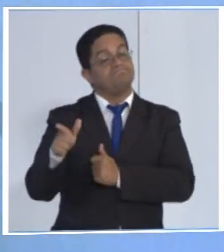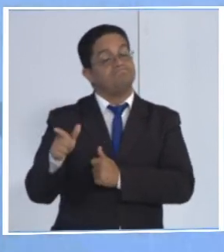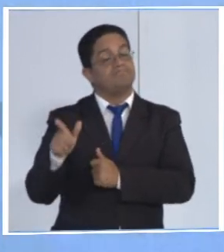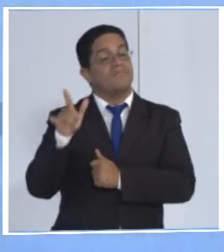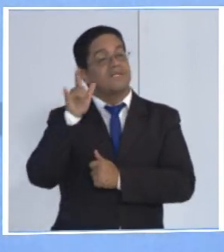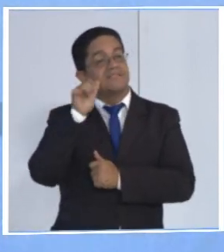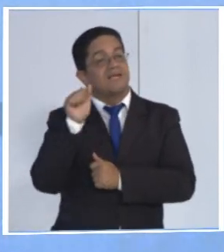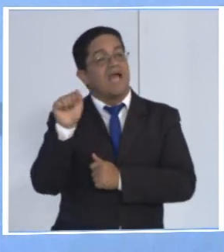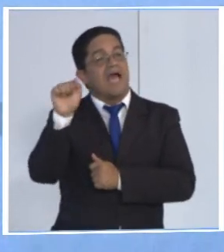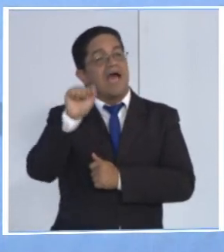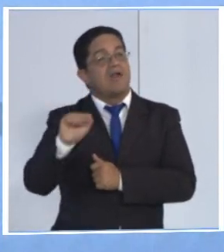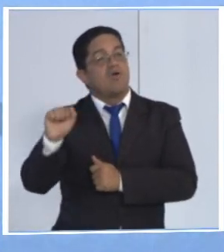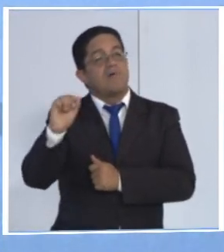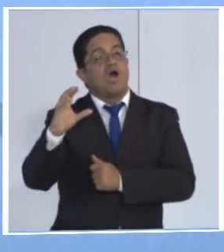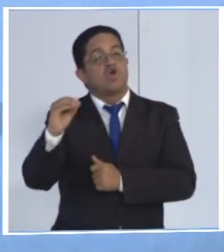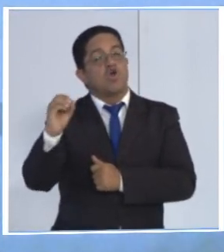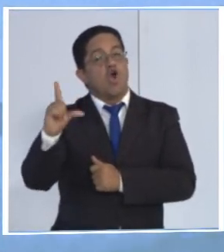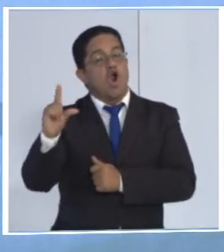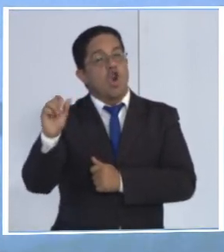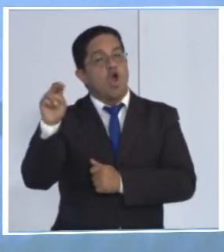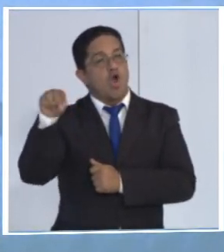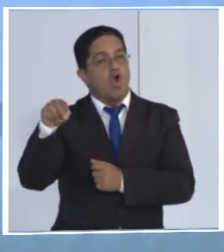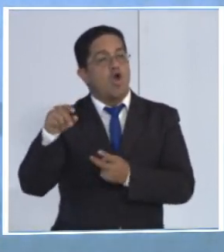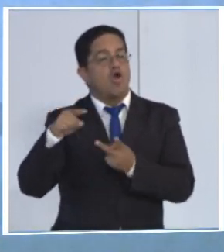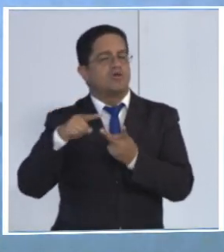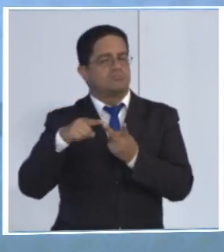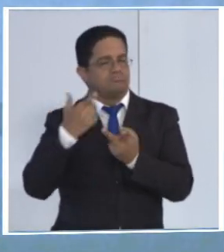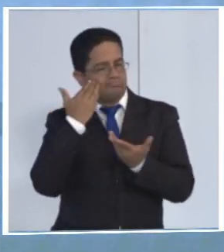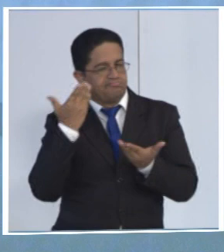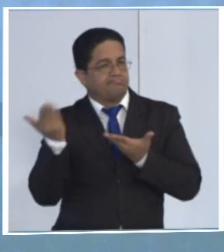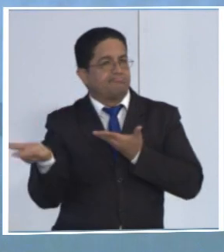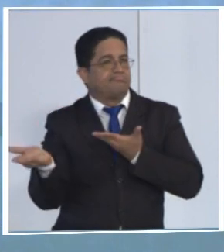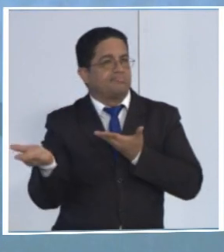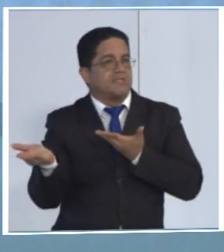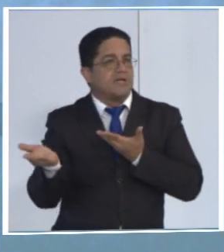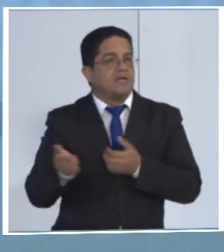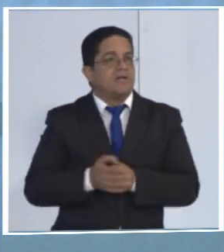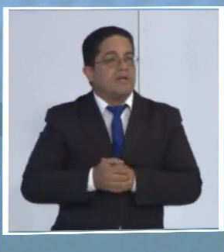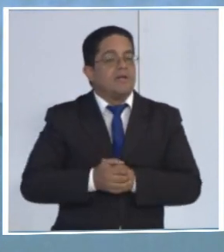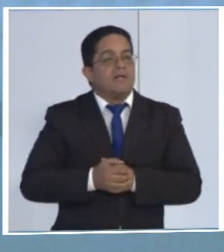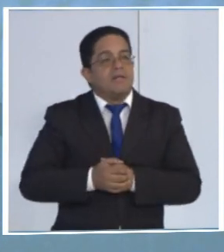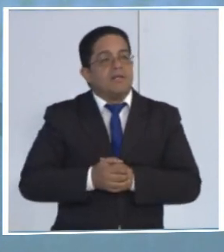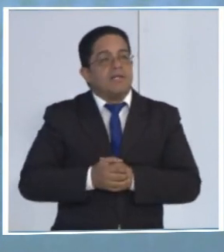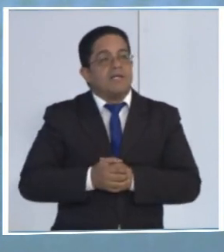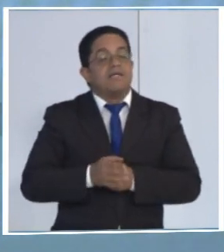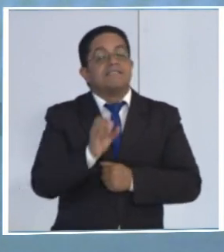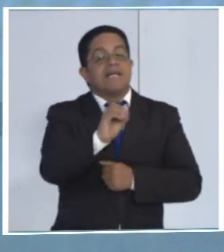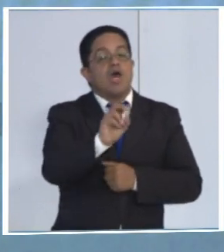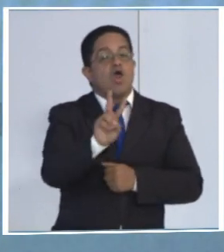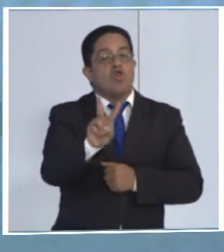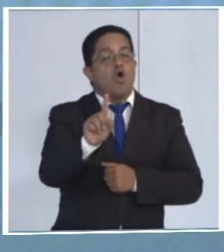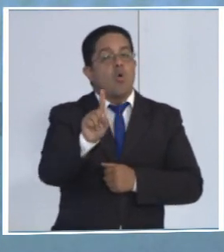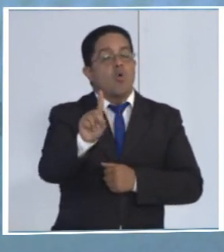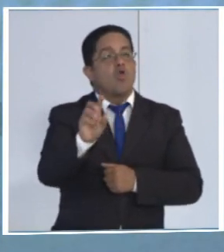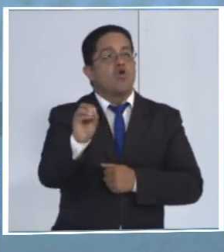somos @colonrectollano, también colonrectollano.net y el